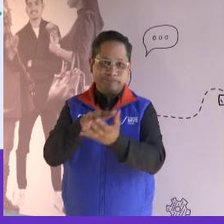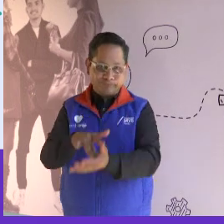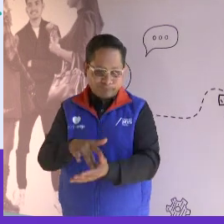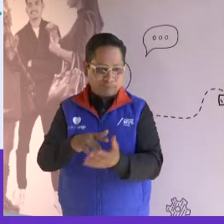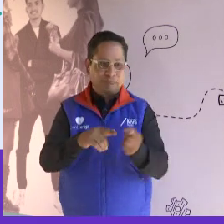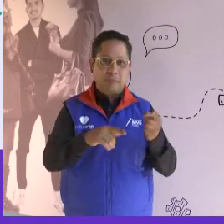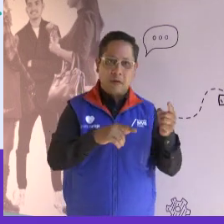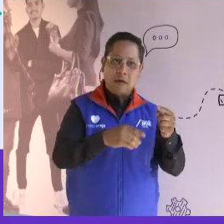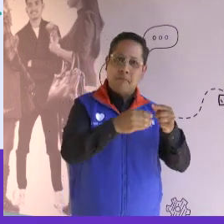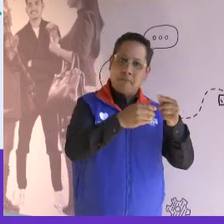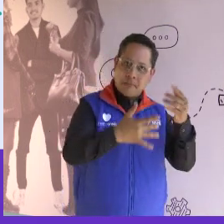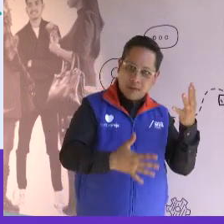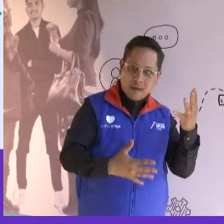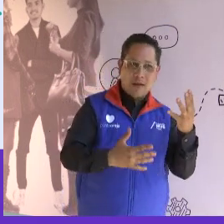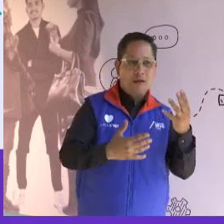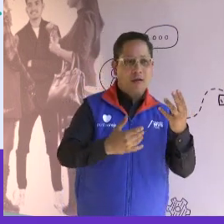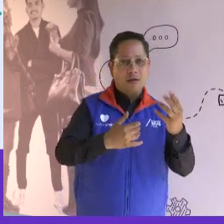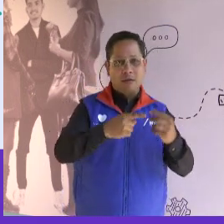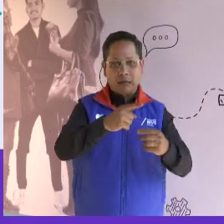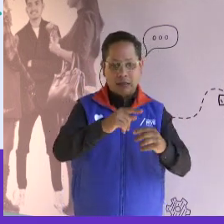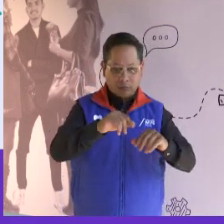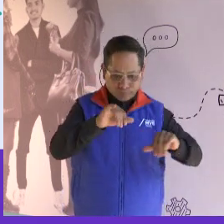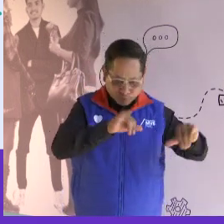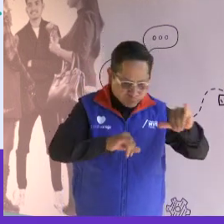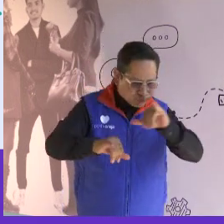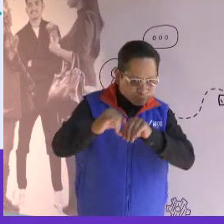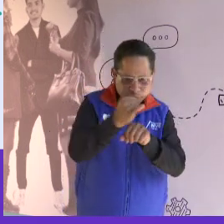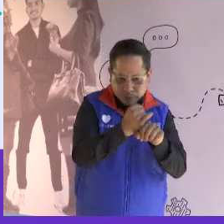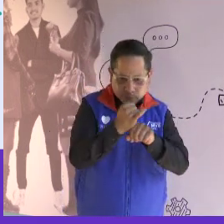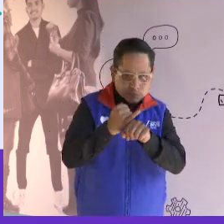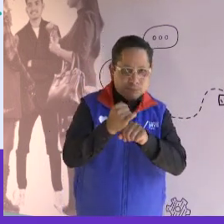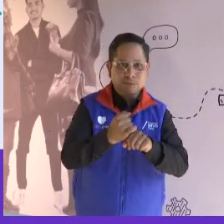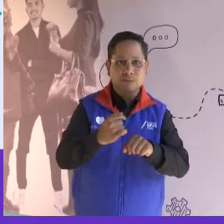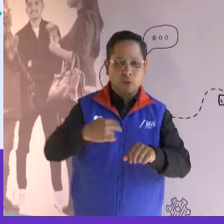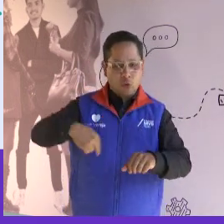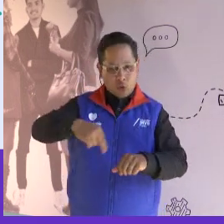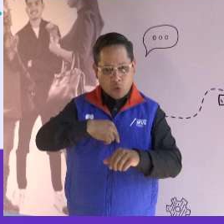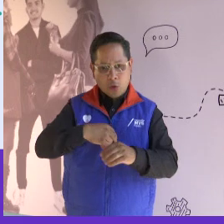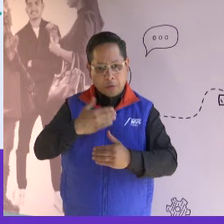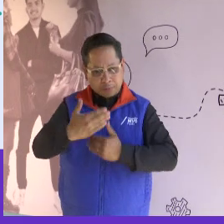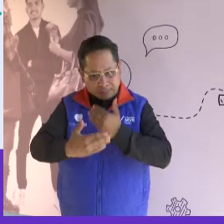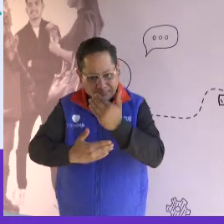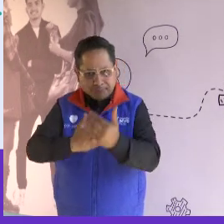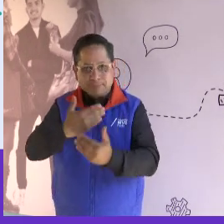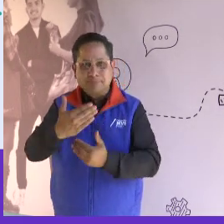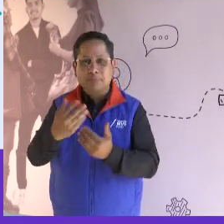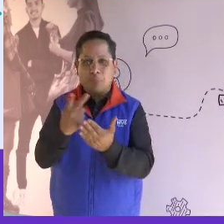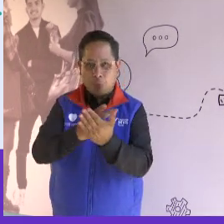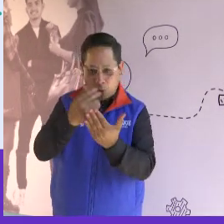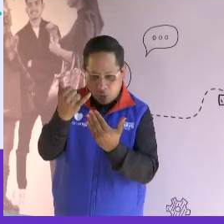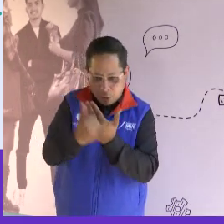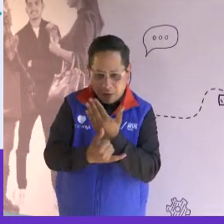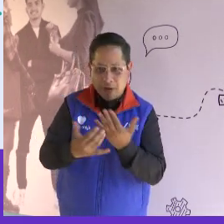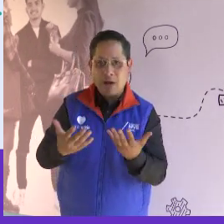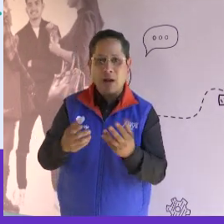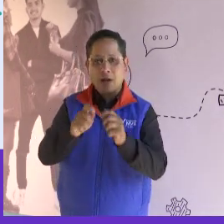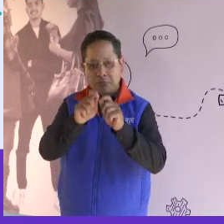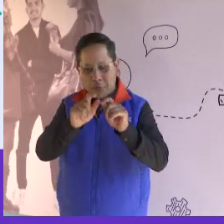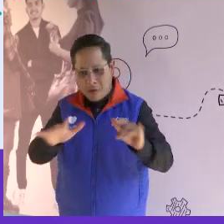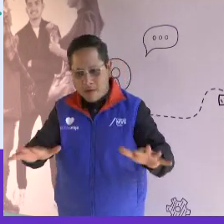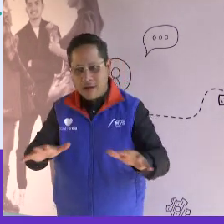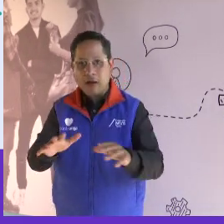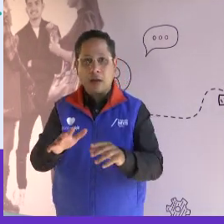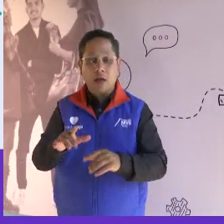datos e información científica, la sociedad civil implementamos y desarrollamos también los proyectos y generamos datos también. el gobierno